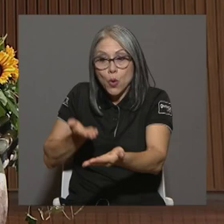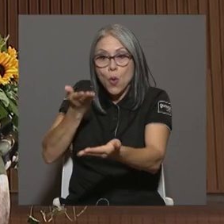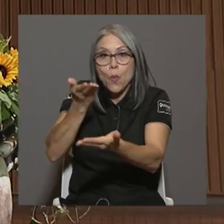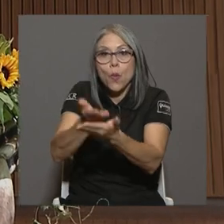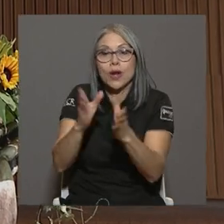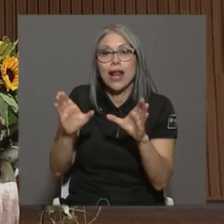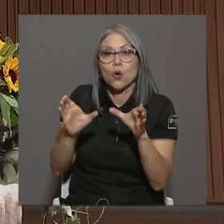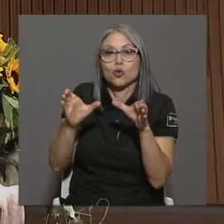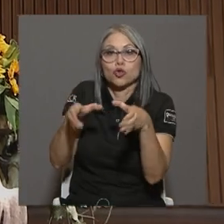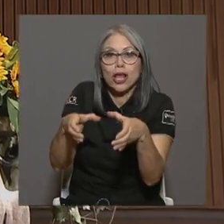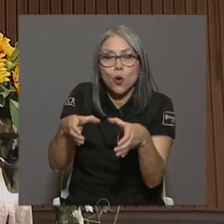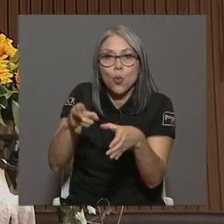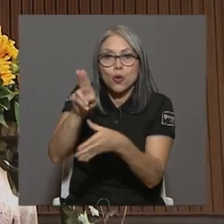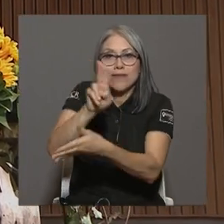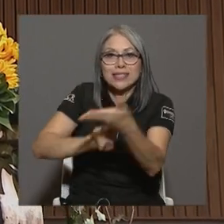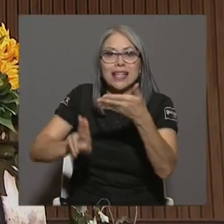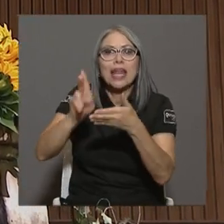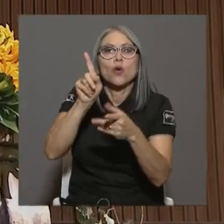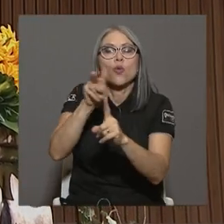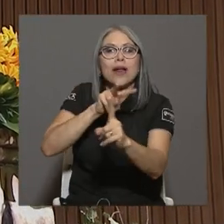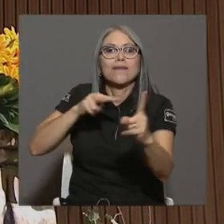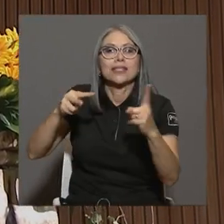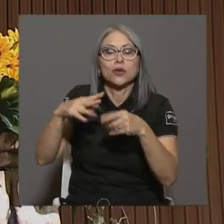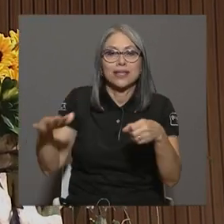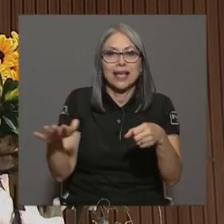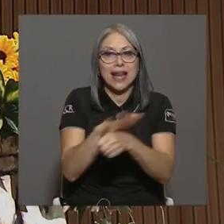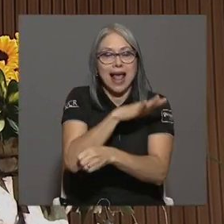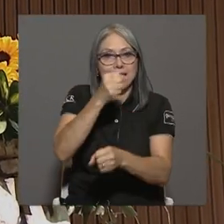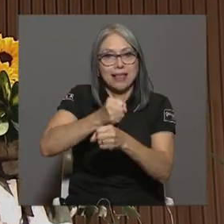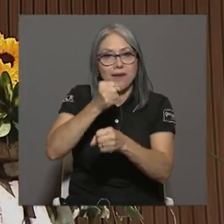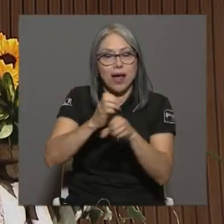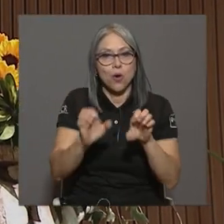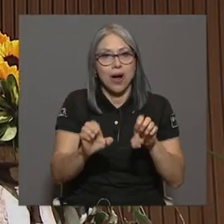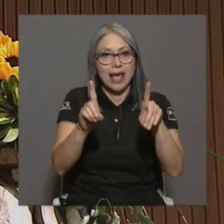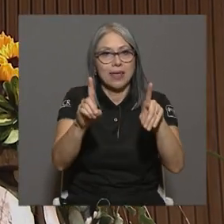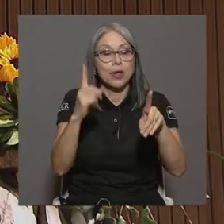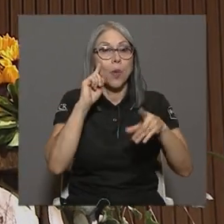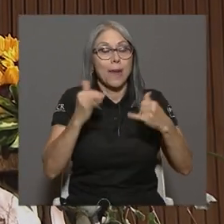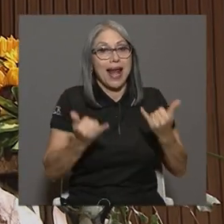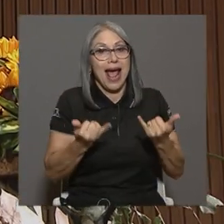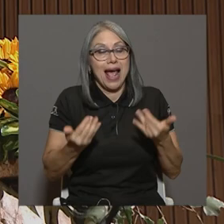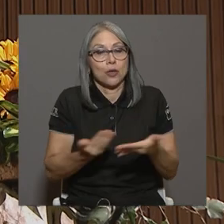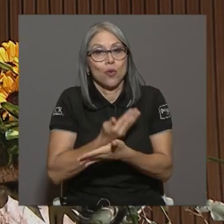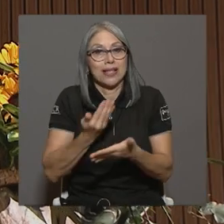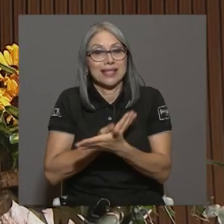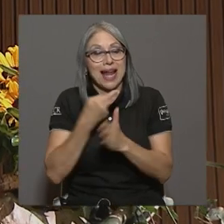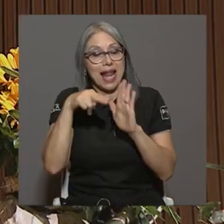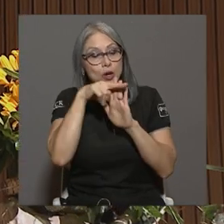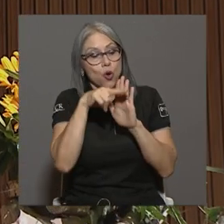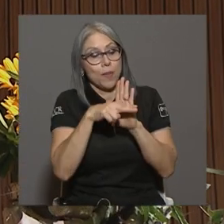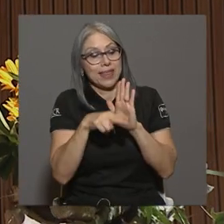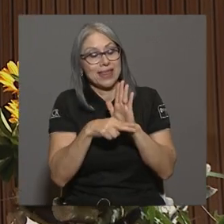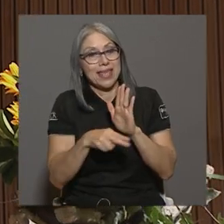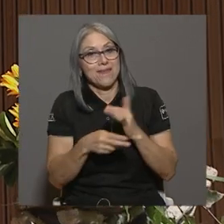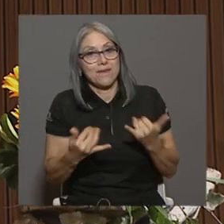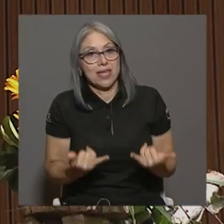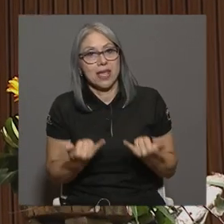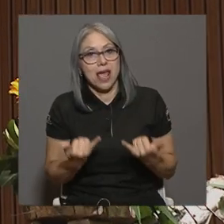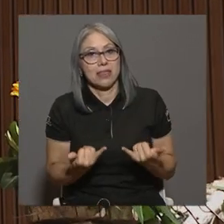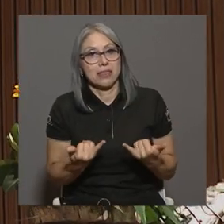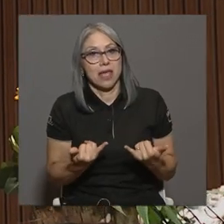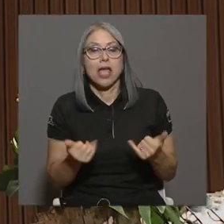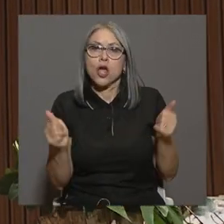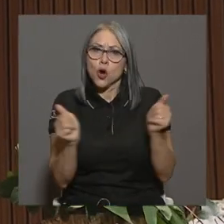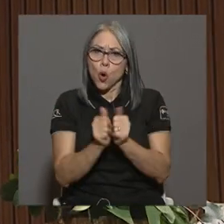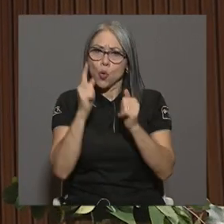Universitario una visión integral del trabajo académico para actualizar la normativa vigente con un abordaje